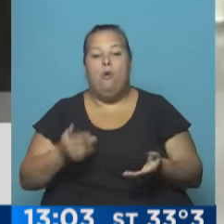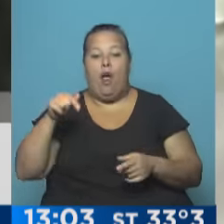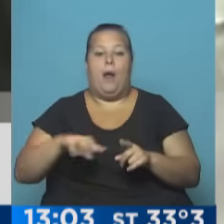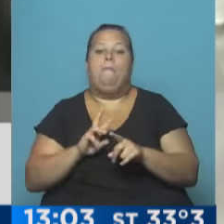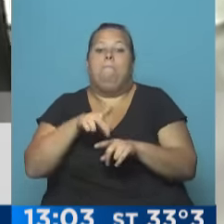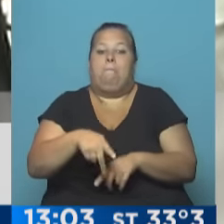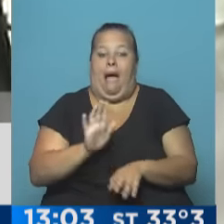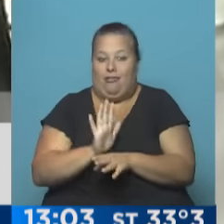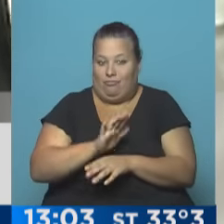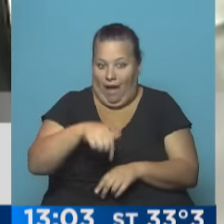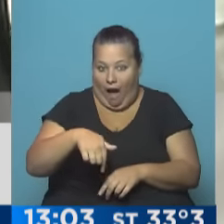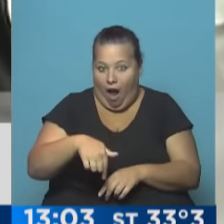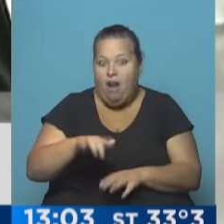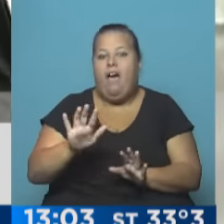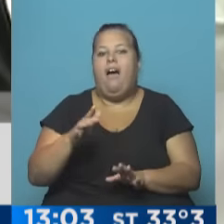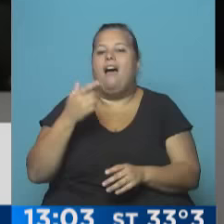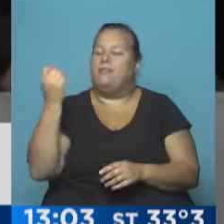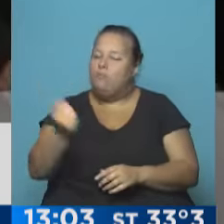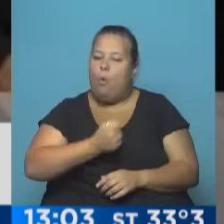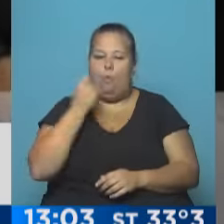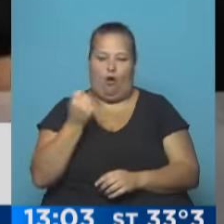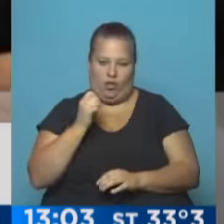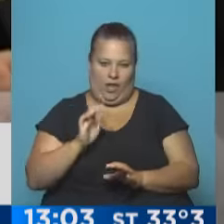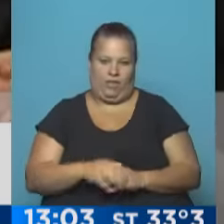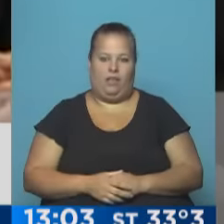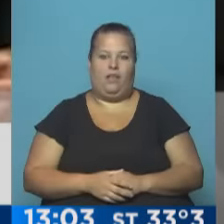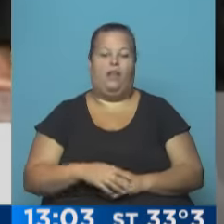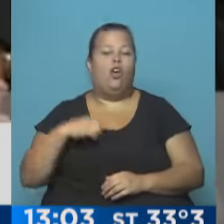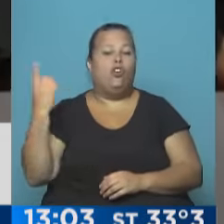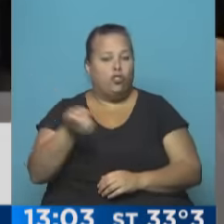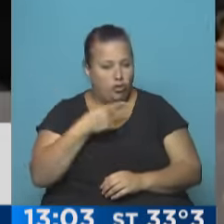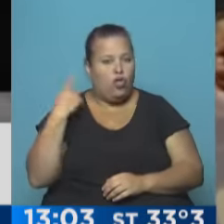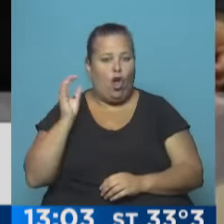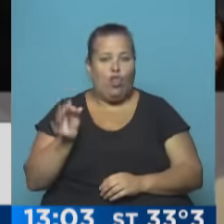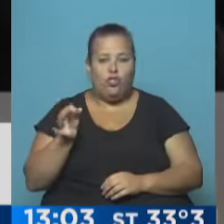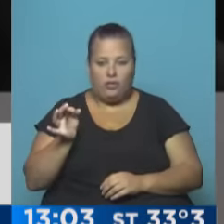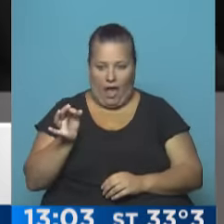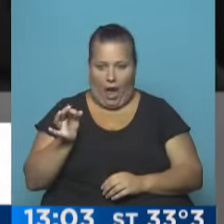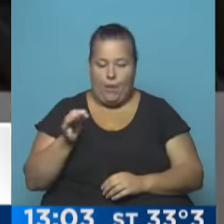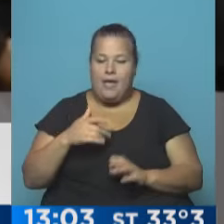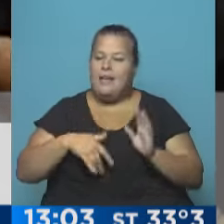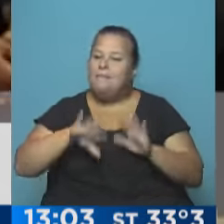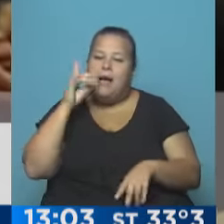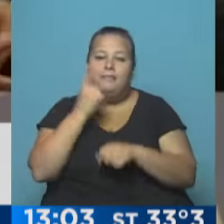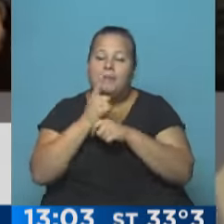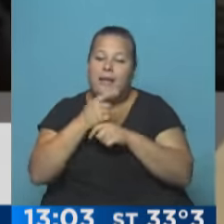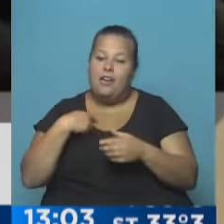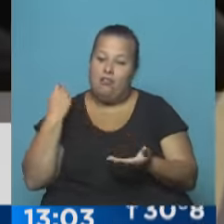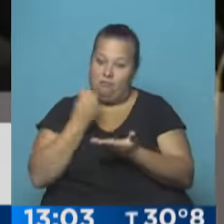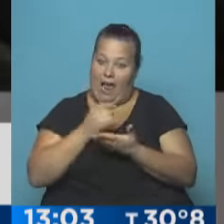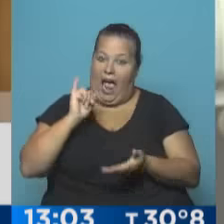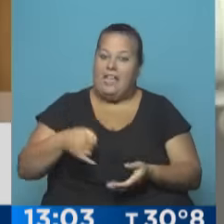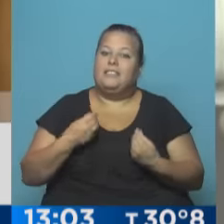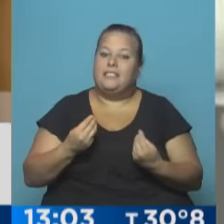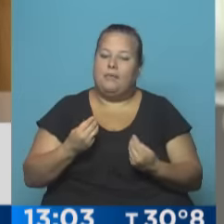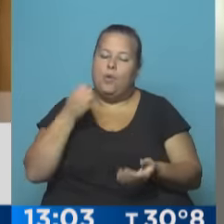paso que estamos dando hoy es tan importante y todos sabemos que el gran desafío que hemos asumido